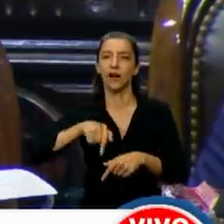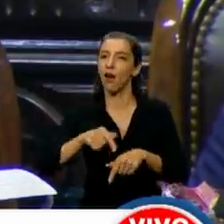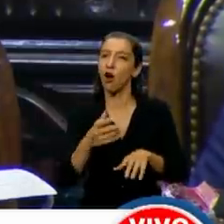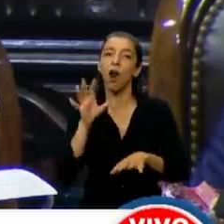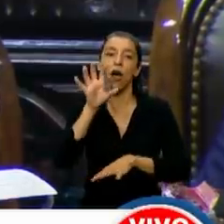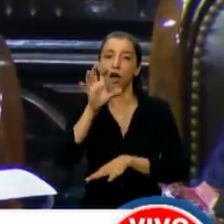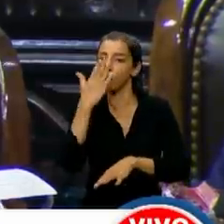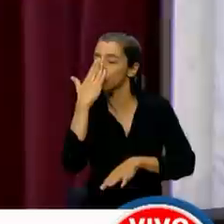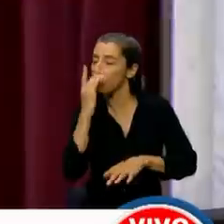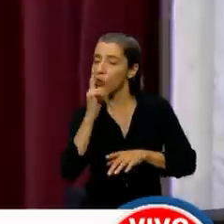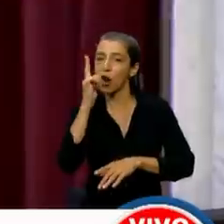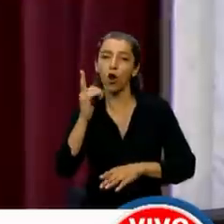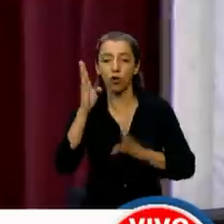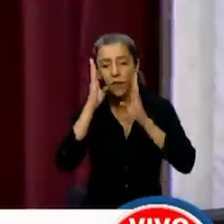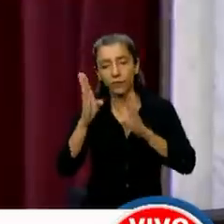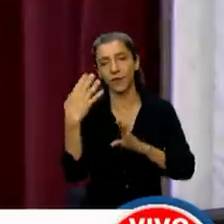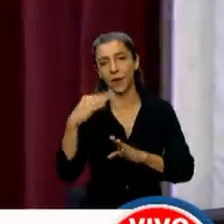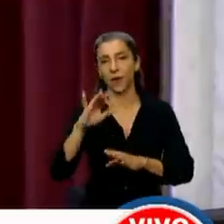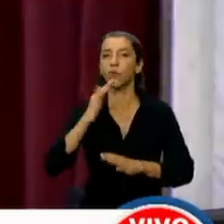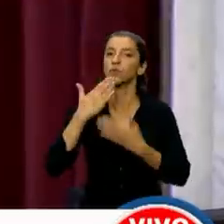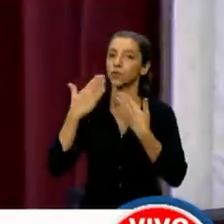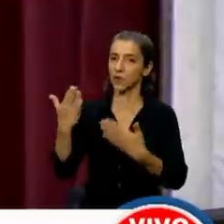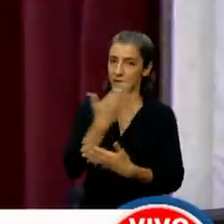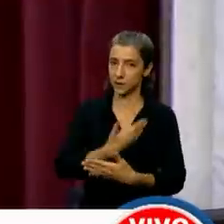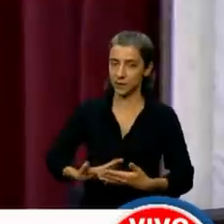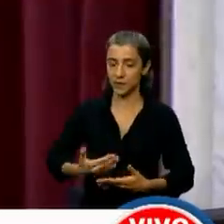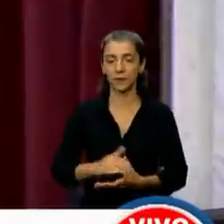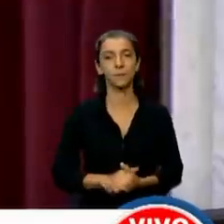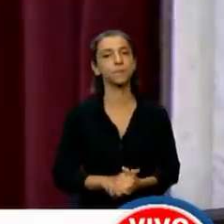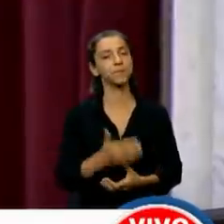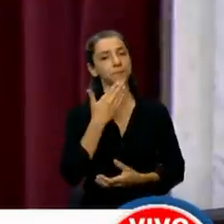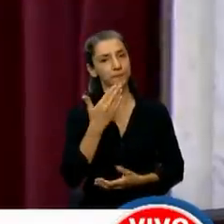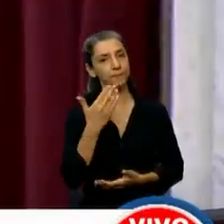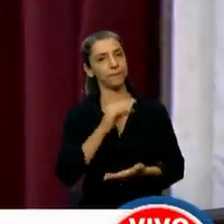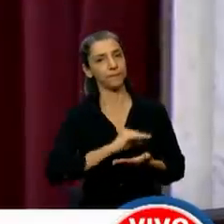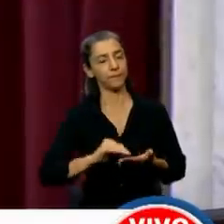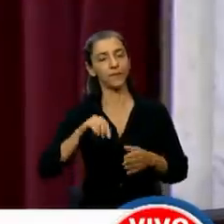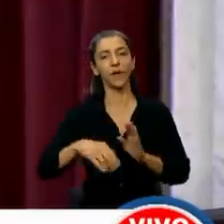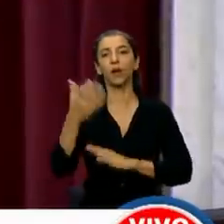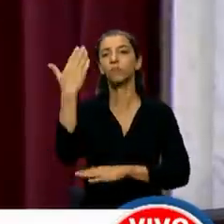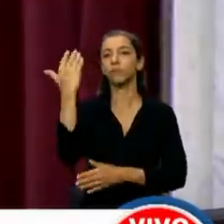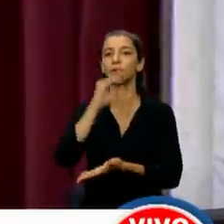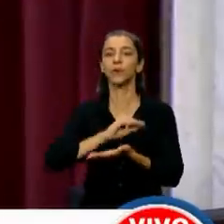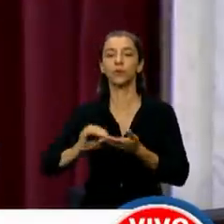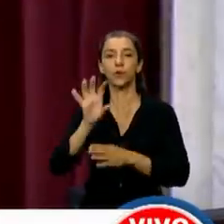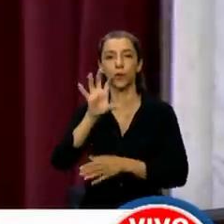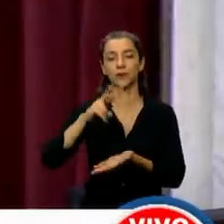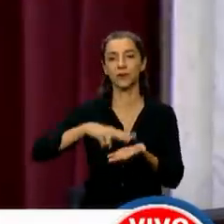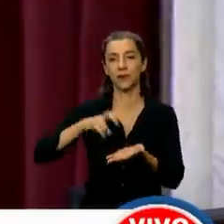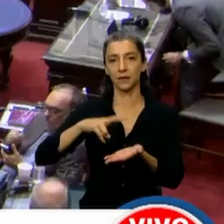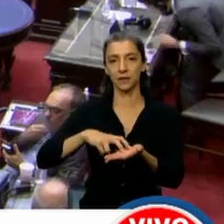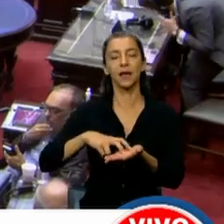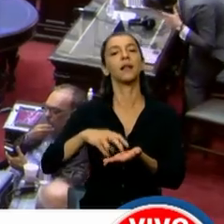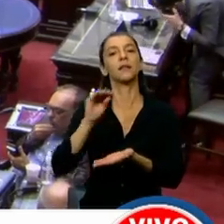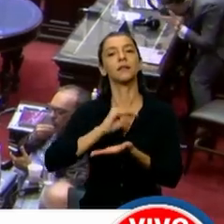gracias señor presidente muchas gracias a diputada continua en el uso de la palabra el diputado por la provincia de salta miguel nani